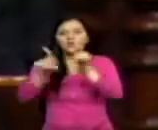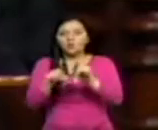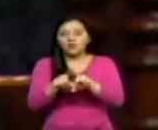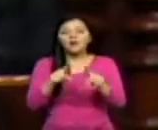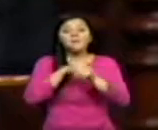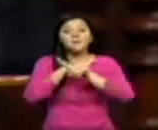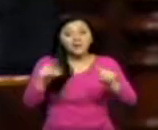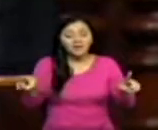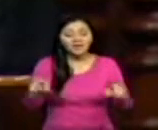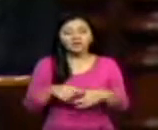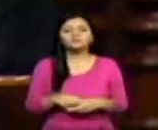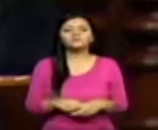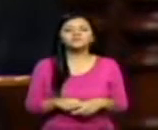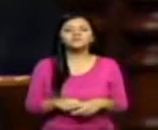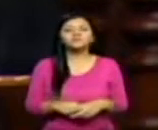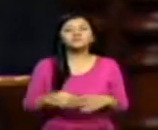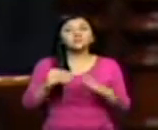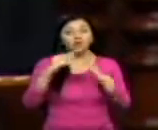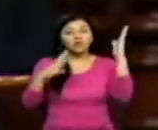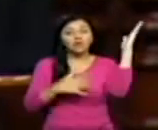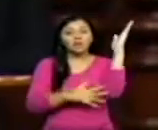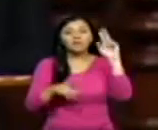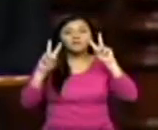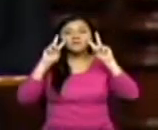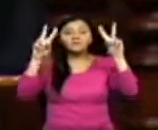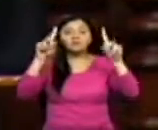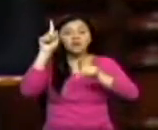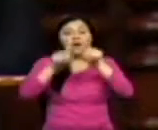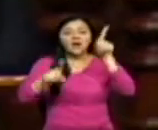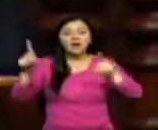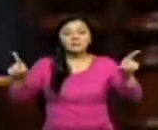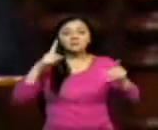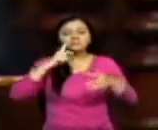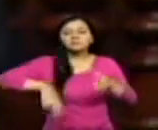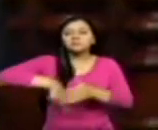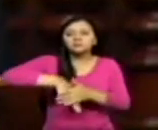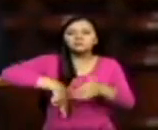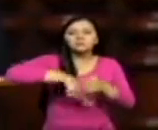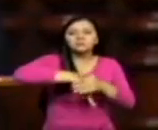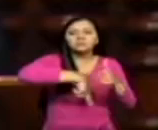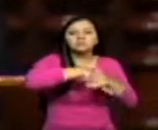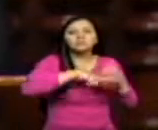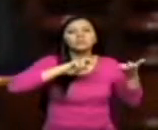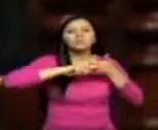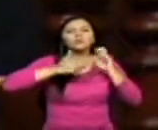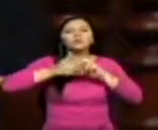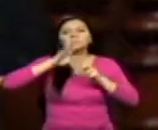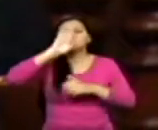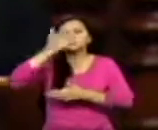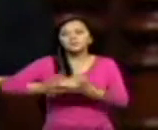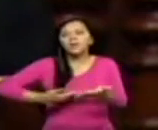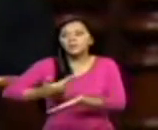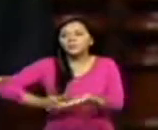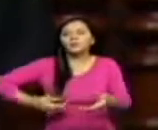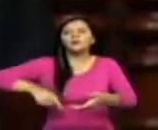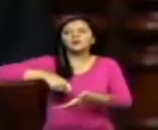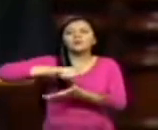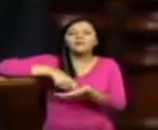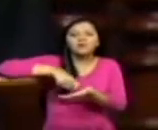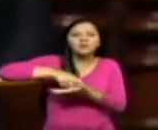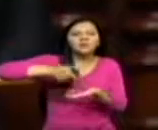Sin embargo, los proyectos a veces están atascados en problemas burocráticos que